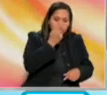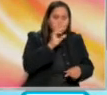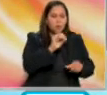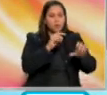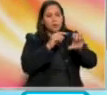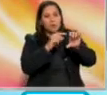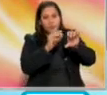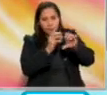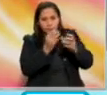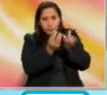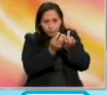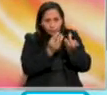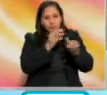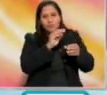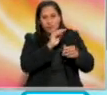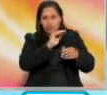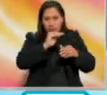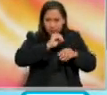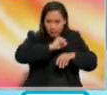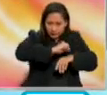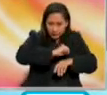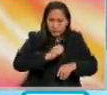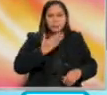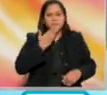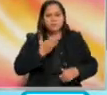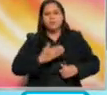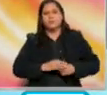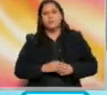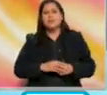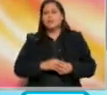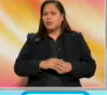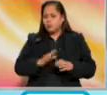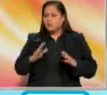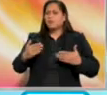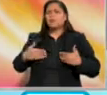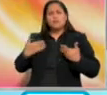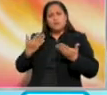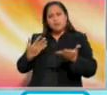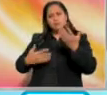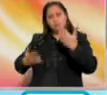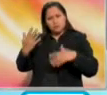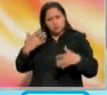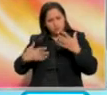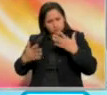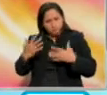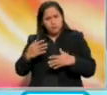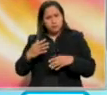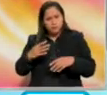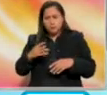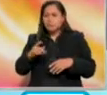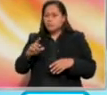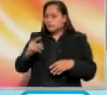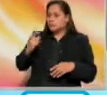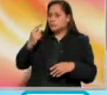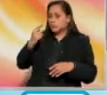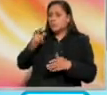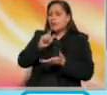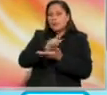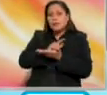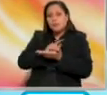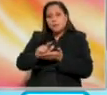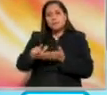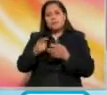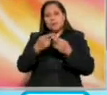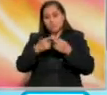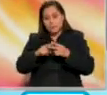escroto. Empezar desde el lenguaje que sea abierto, que podamos hablar con naturalidad, desde esas cuestiones muy elementales de la higiene, por